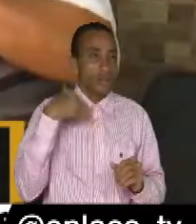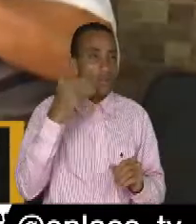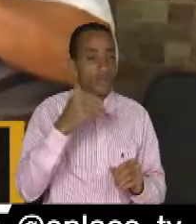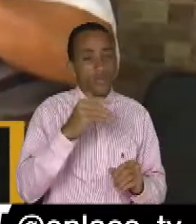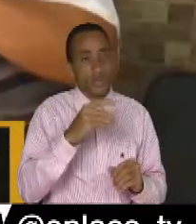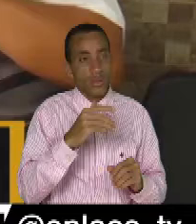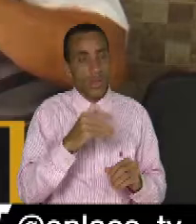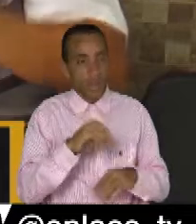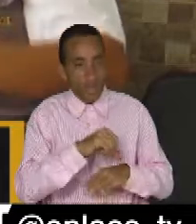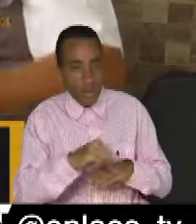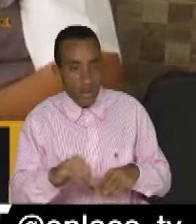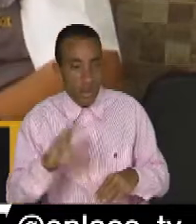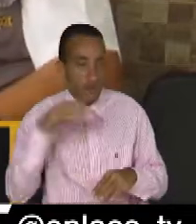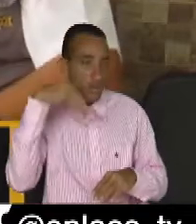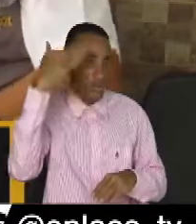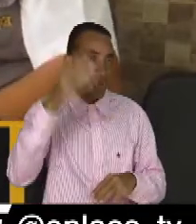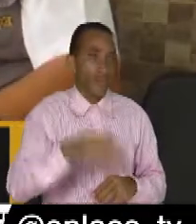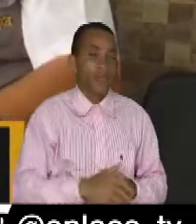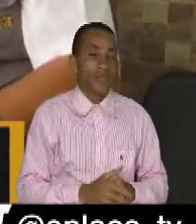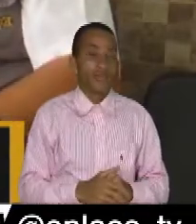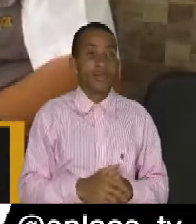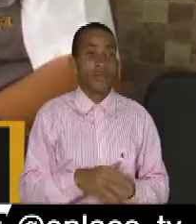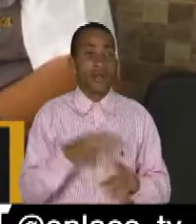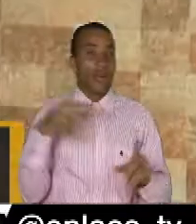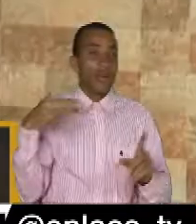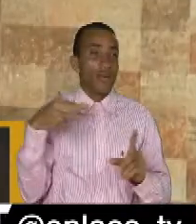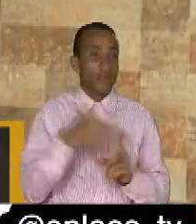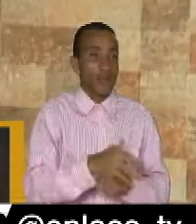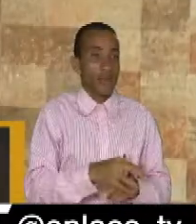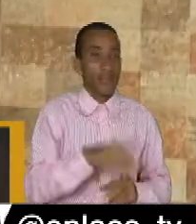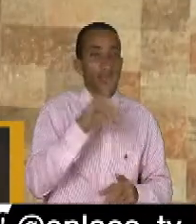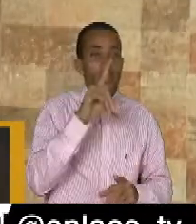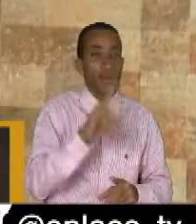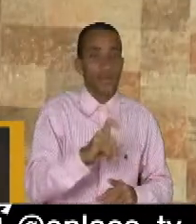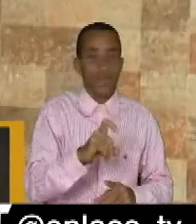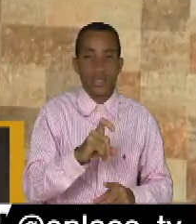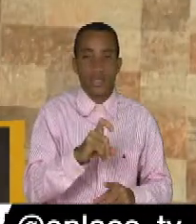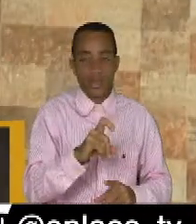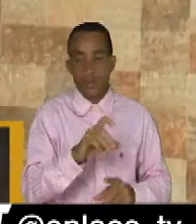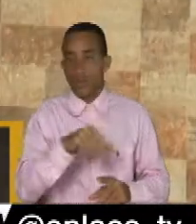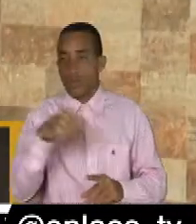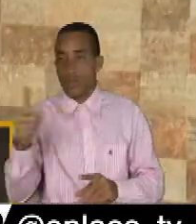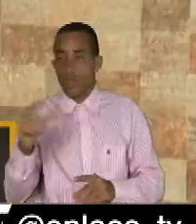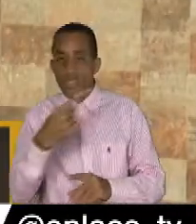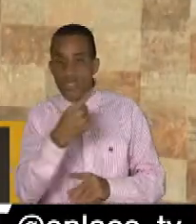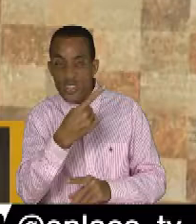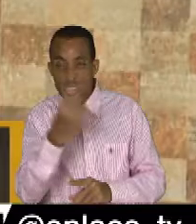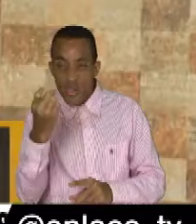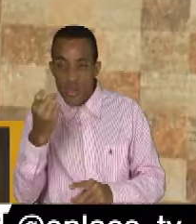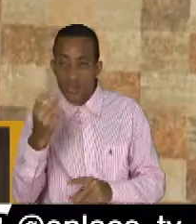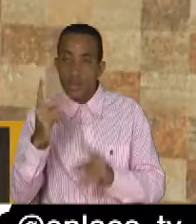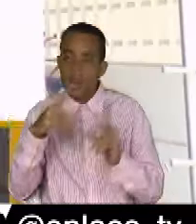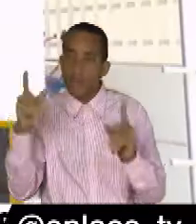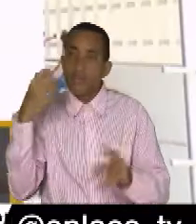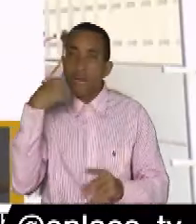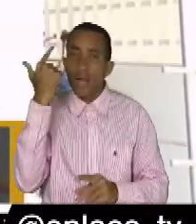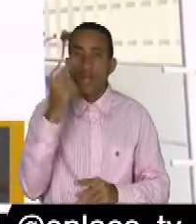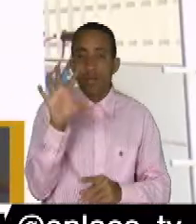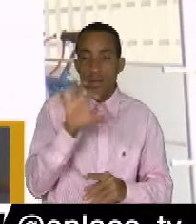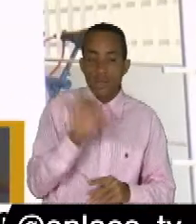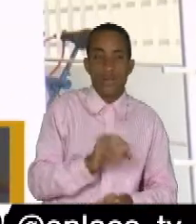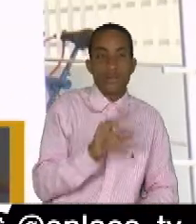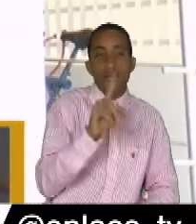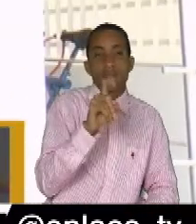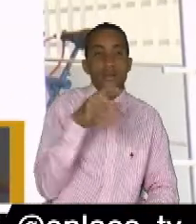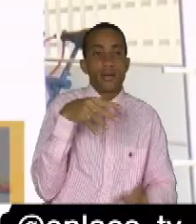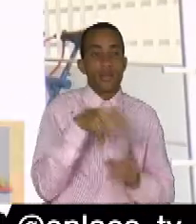El gigantismo afecta a 6 de cada 100.000 adultos. El 60% de las personas muere de padecimientos cardíacos. Hoy Adrúbal pide la ayuda de